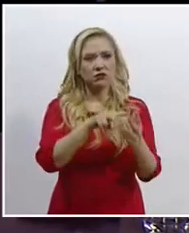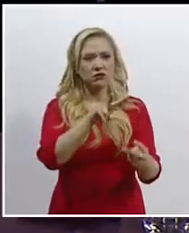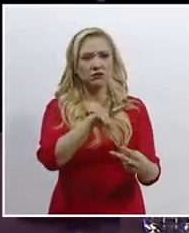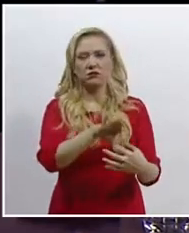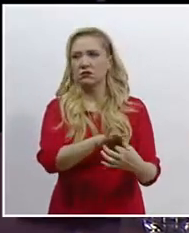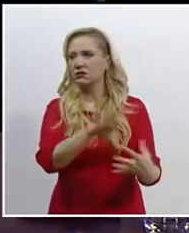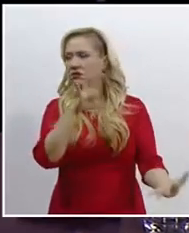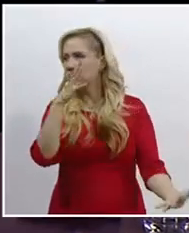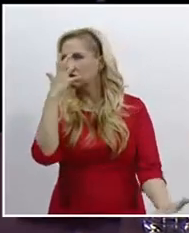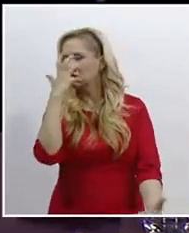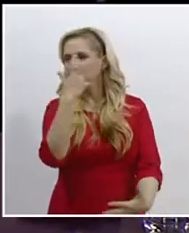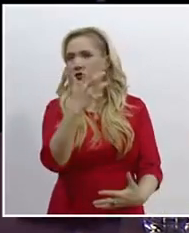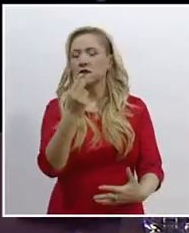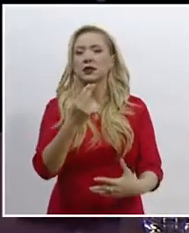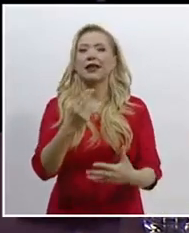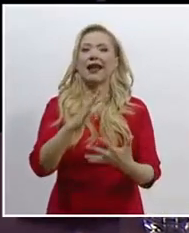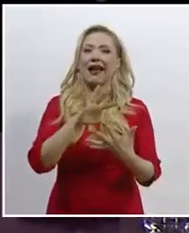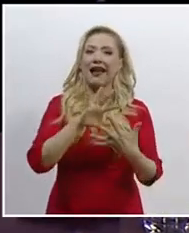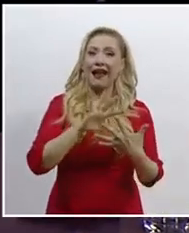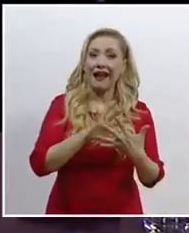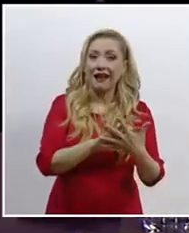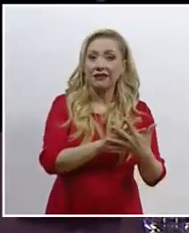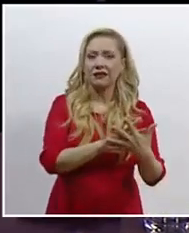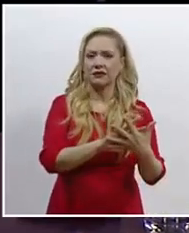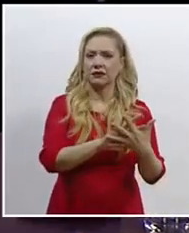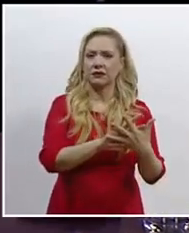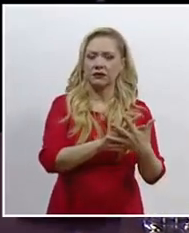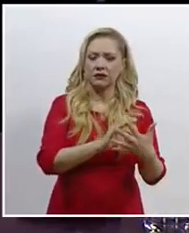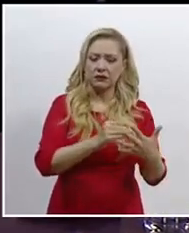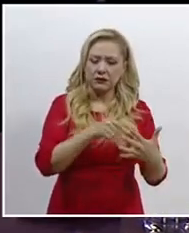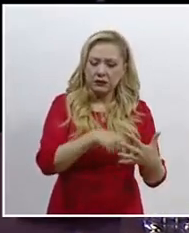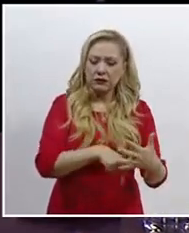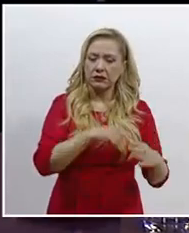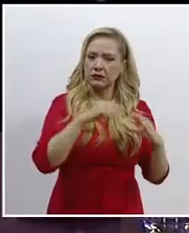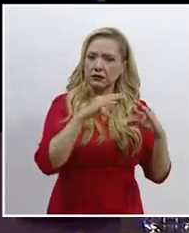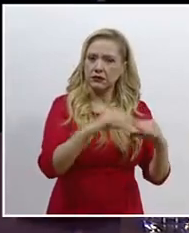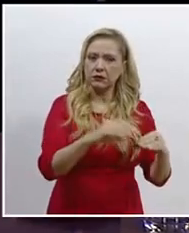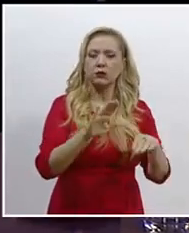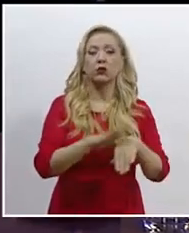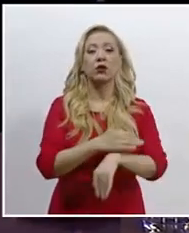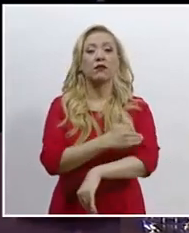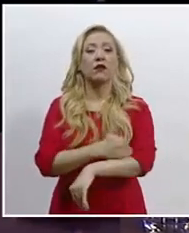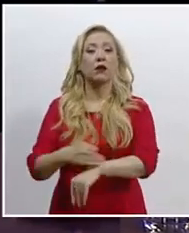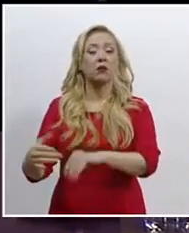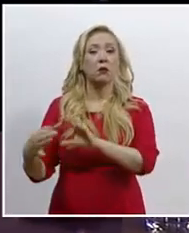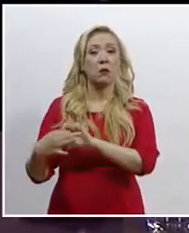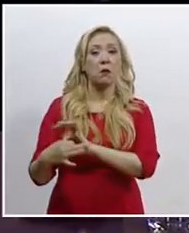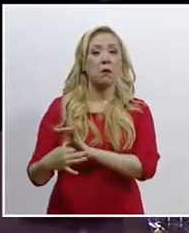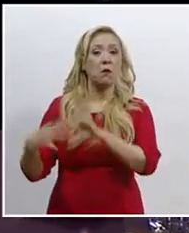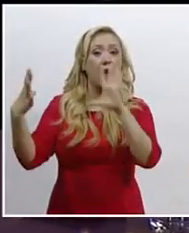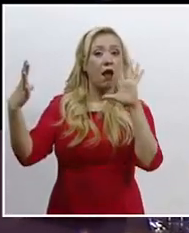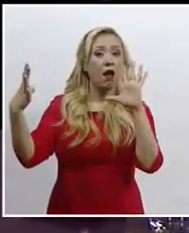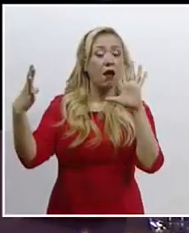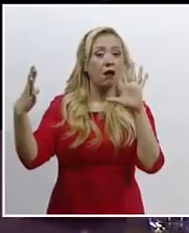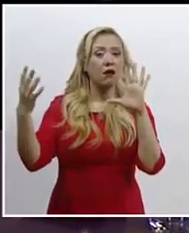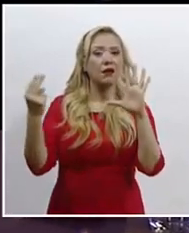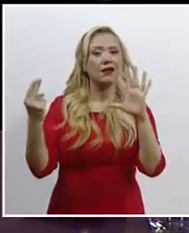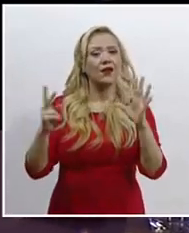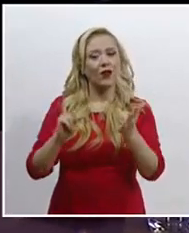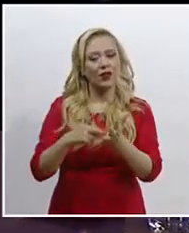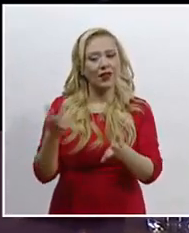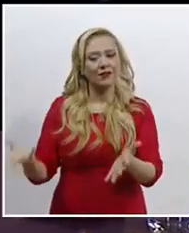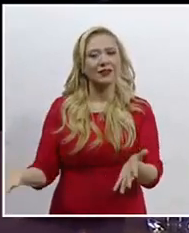reinserción, se da con la propia familia del adolescente, de ahí la reintegración y